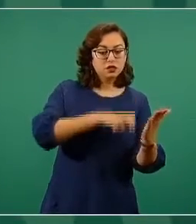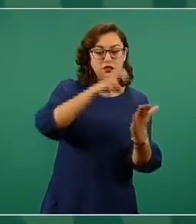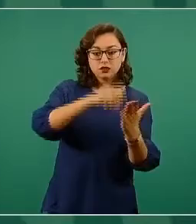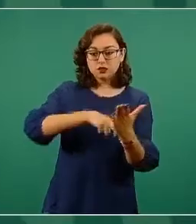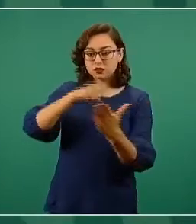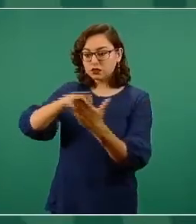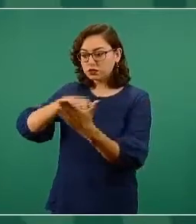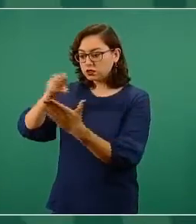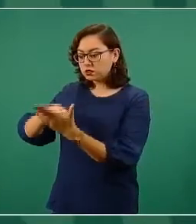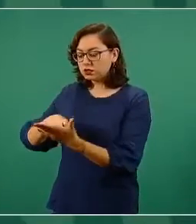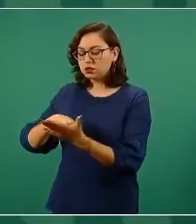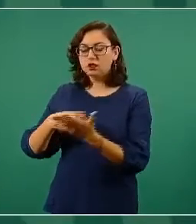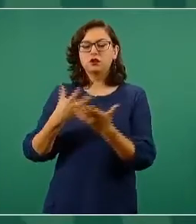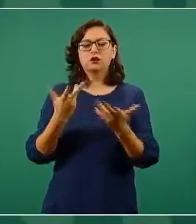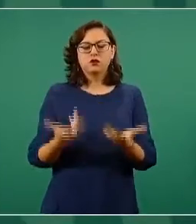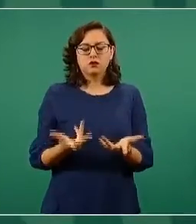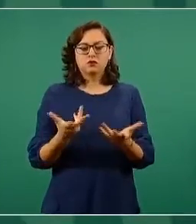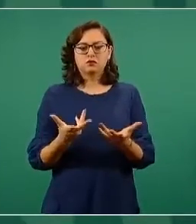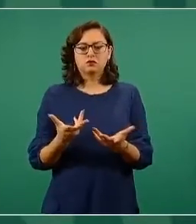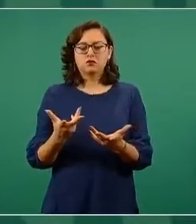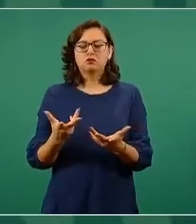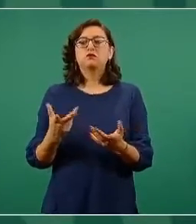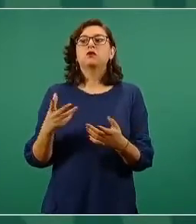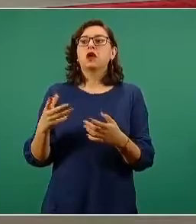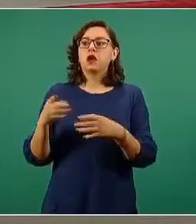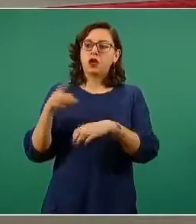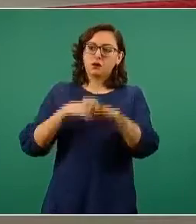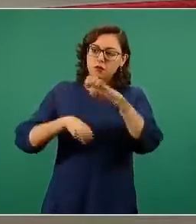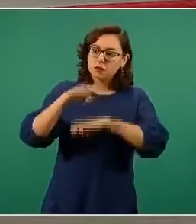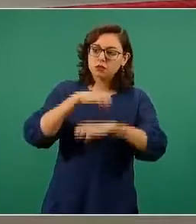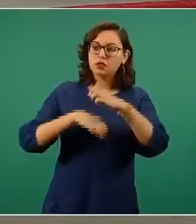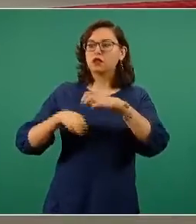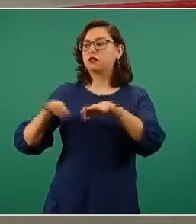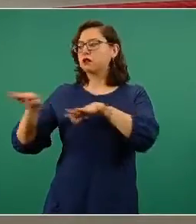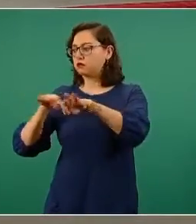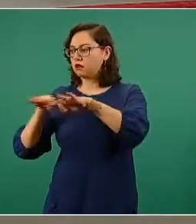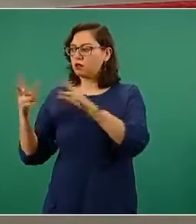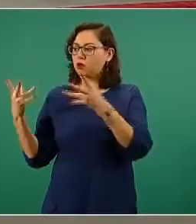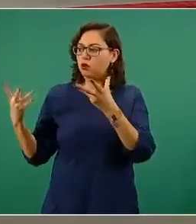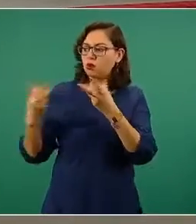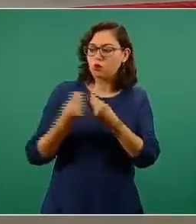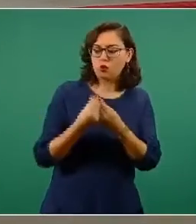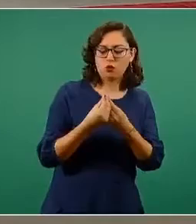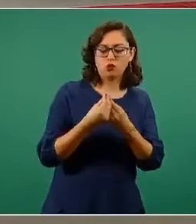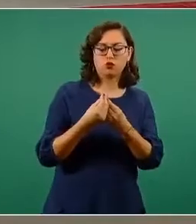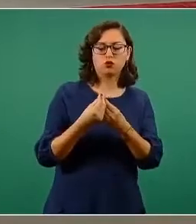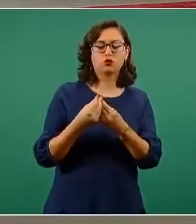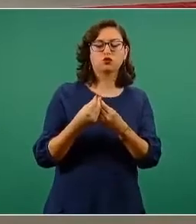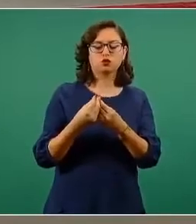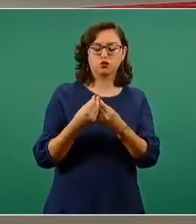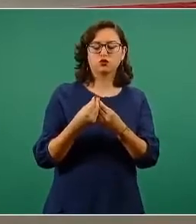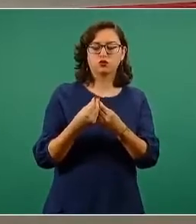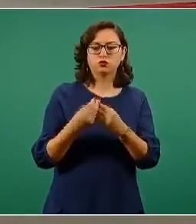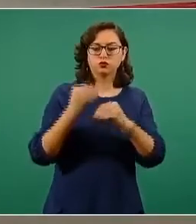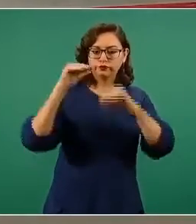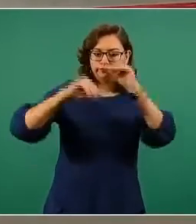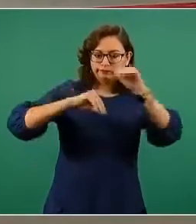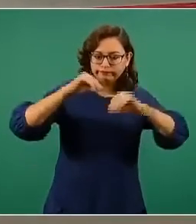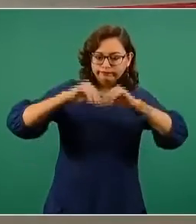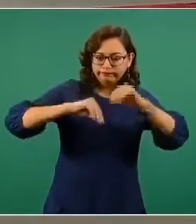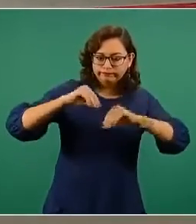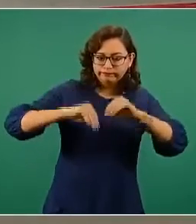obrero y del sector empresarial. Por eso nos acompañan aquí representantes del